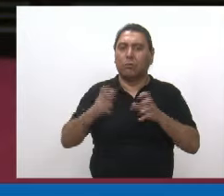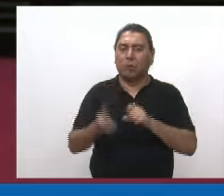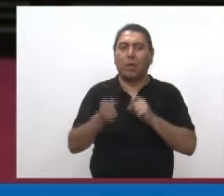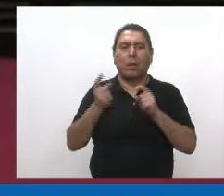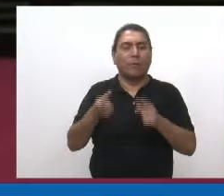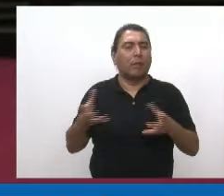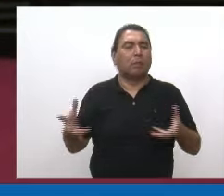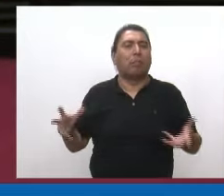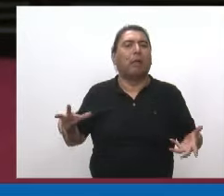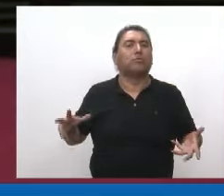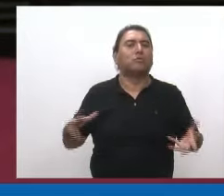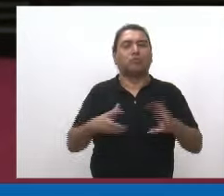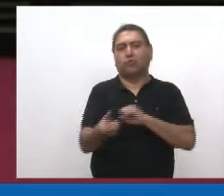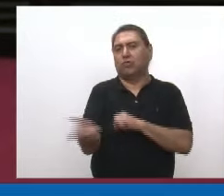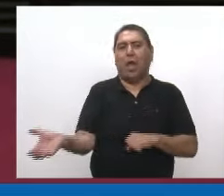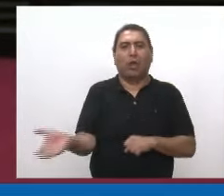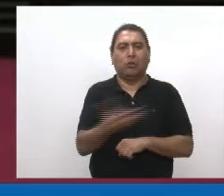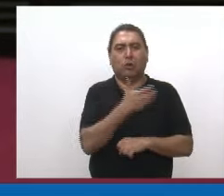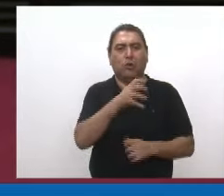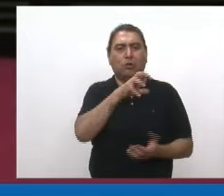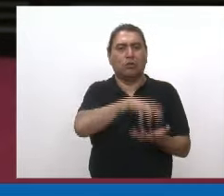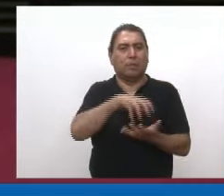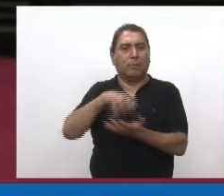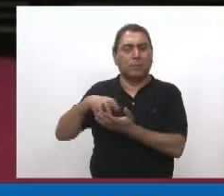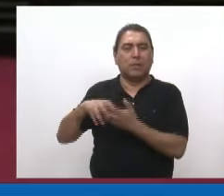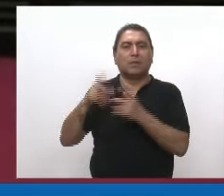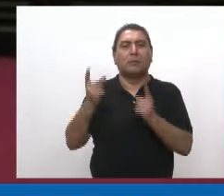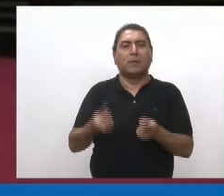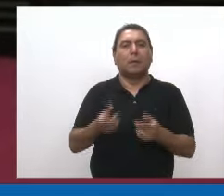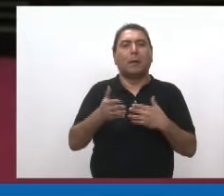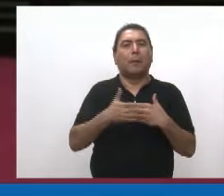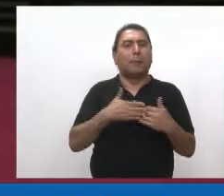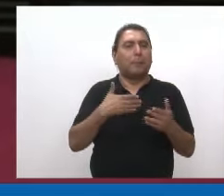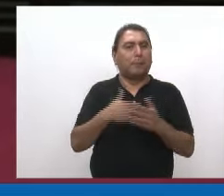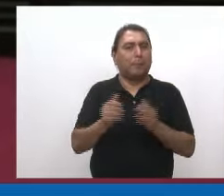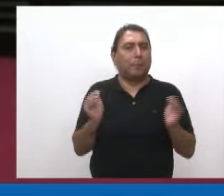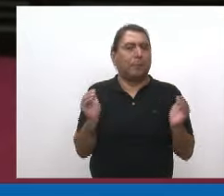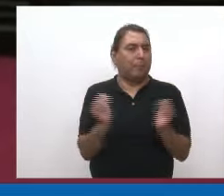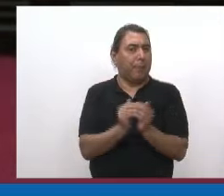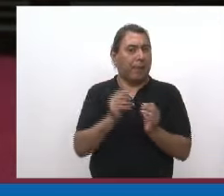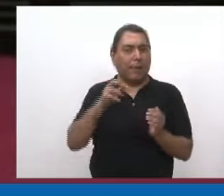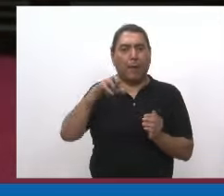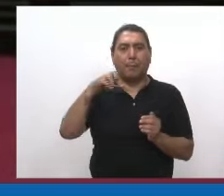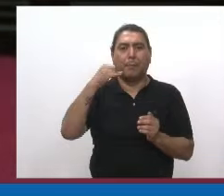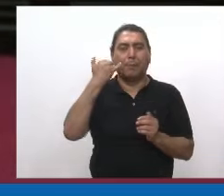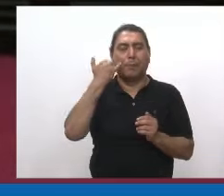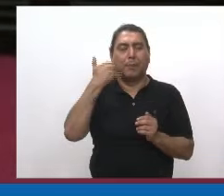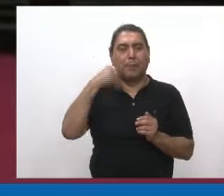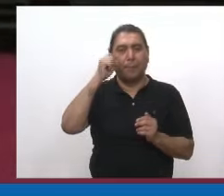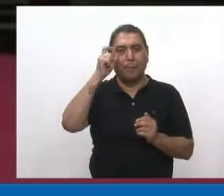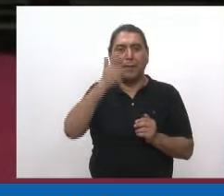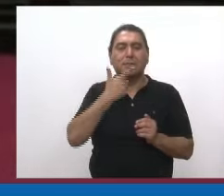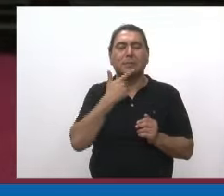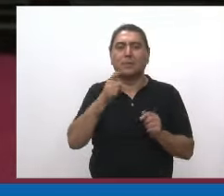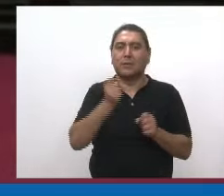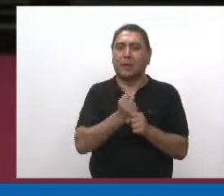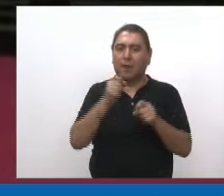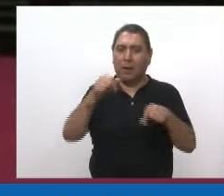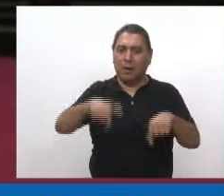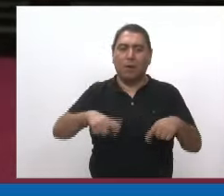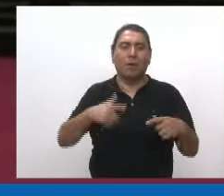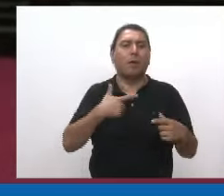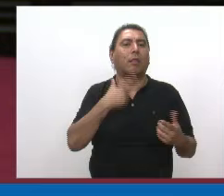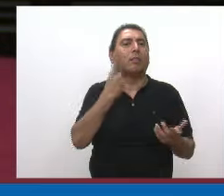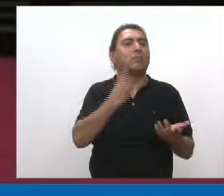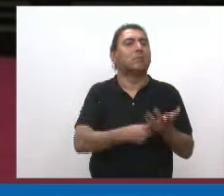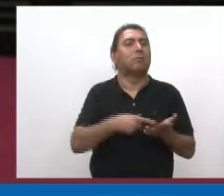todos los empresarios, las pymes y los trabajadores de este país, que hoy eligieron otro